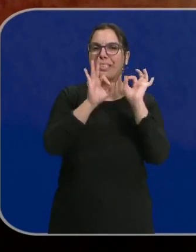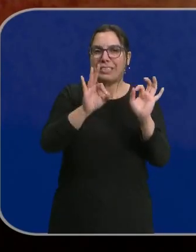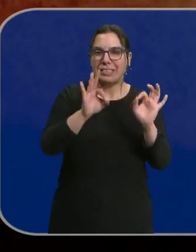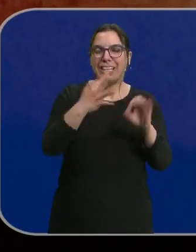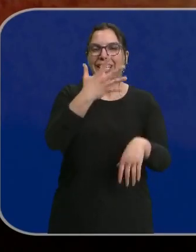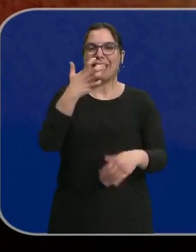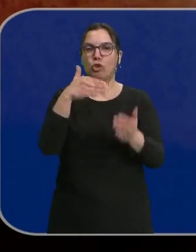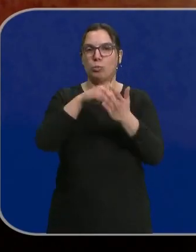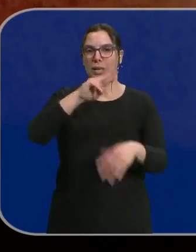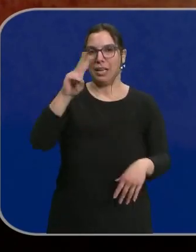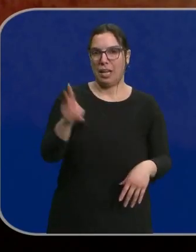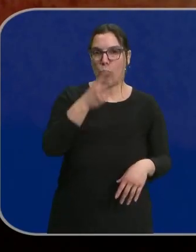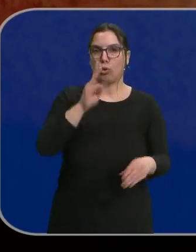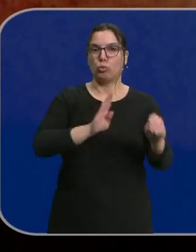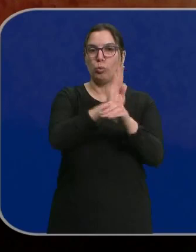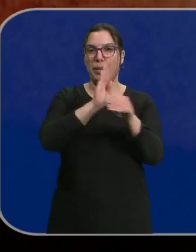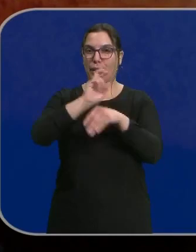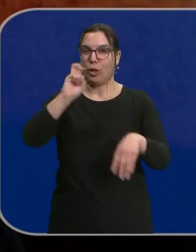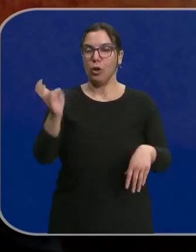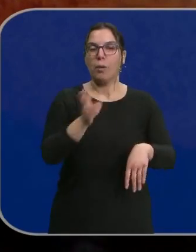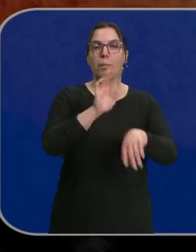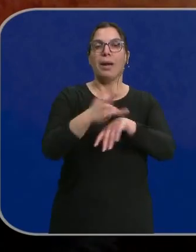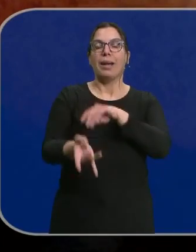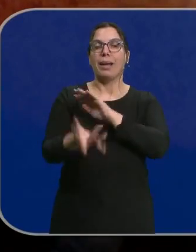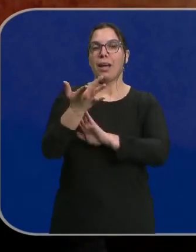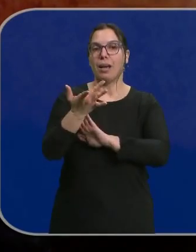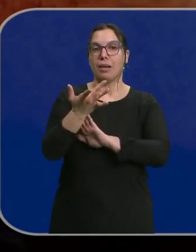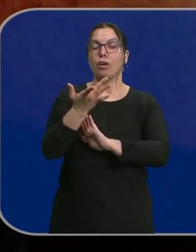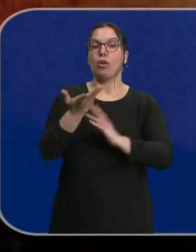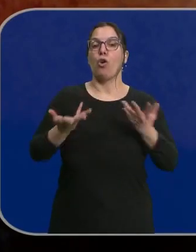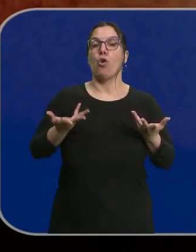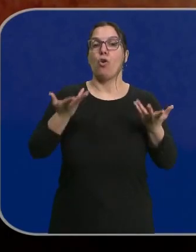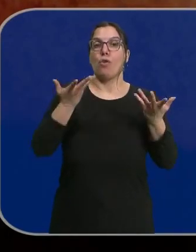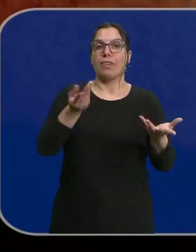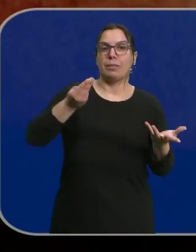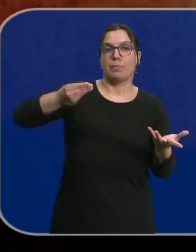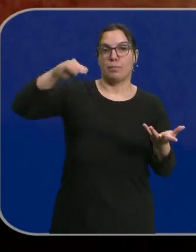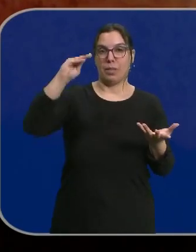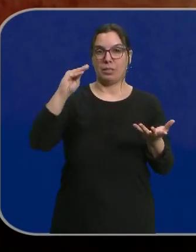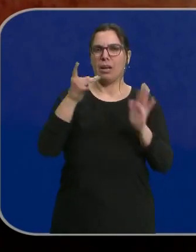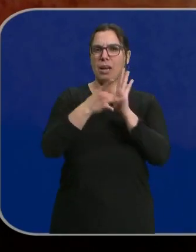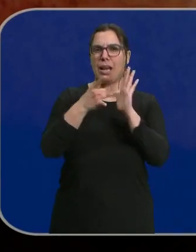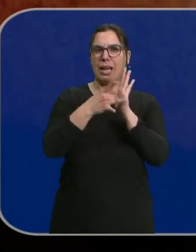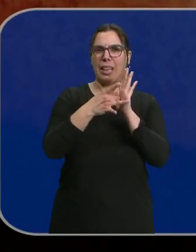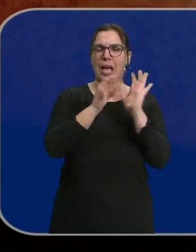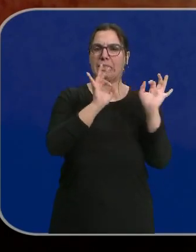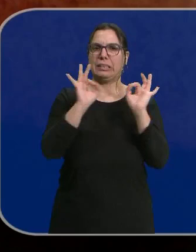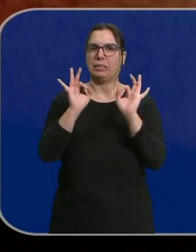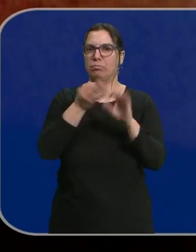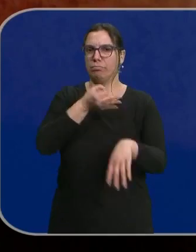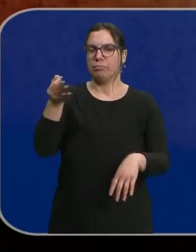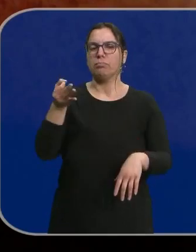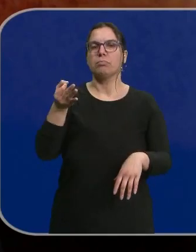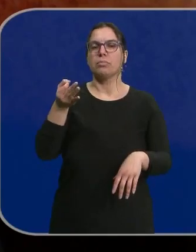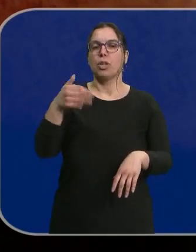de 500.000 euros de subvenciones para crear oferta complementaria de una calidad determinada